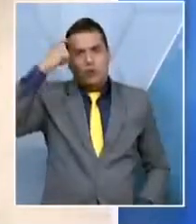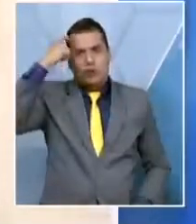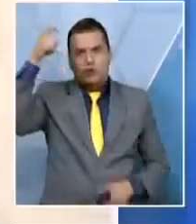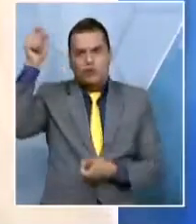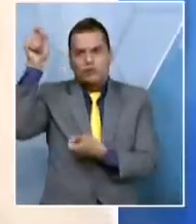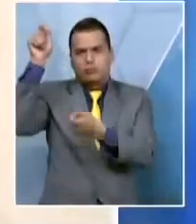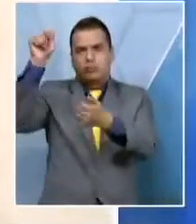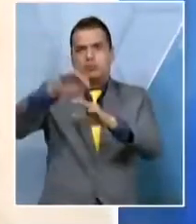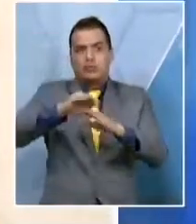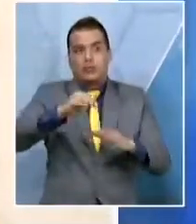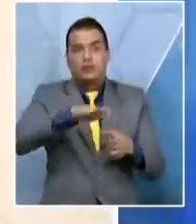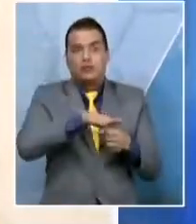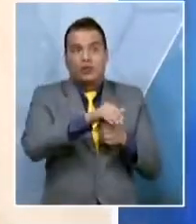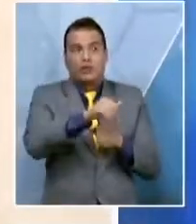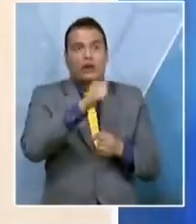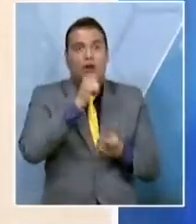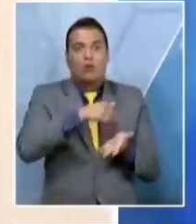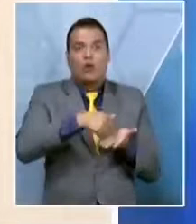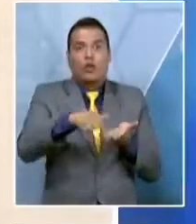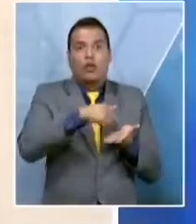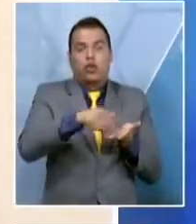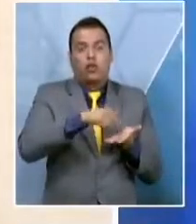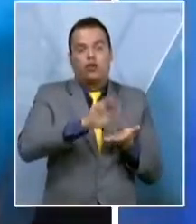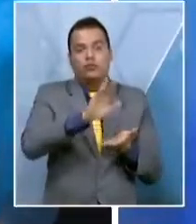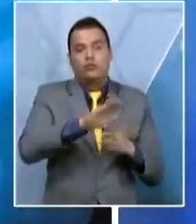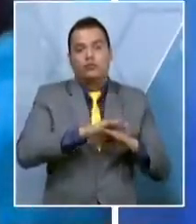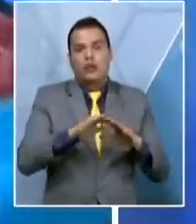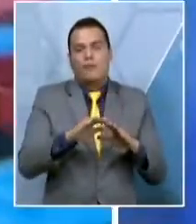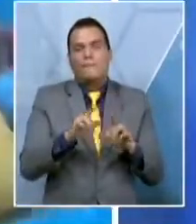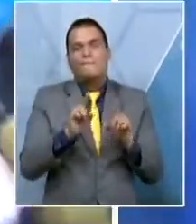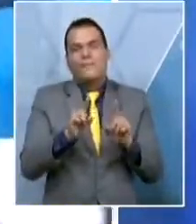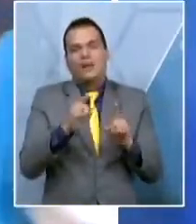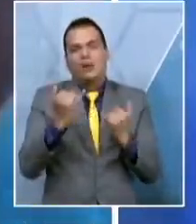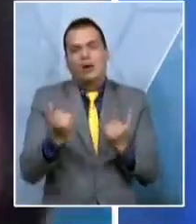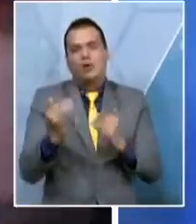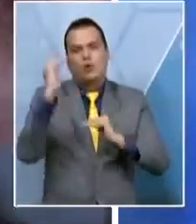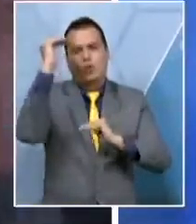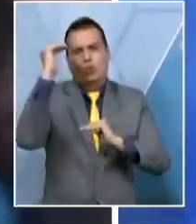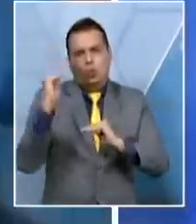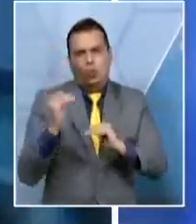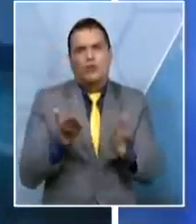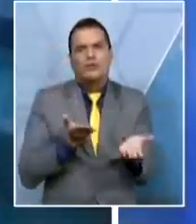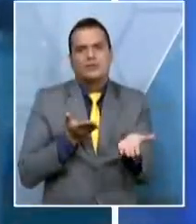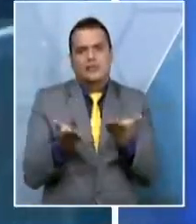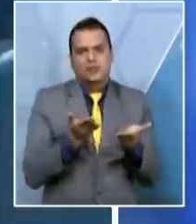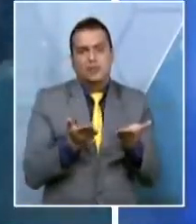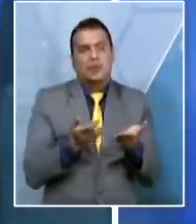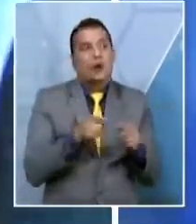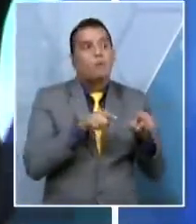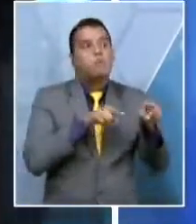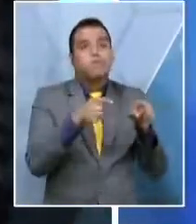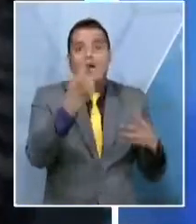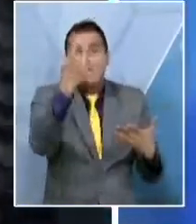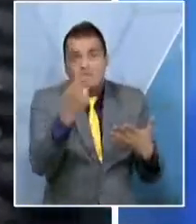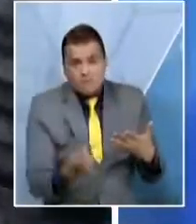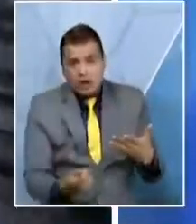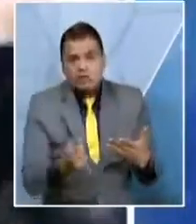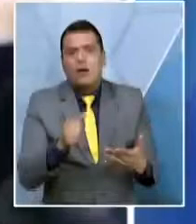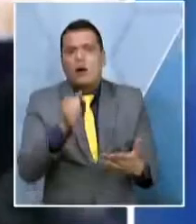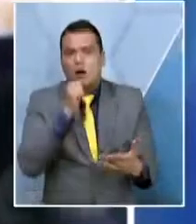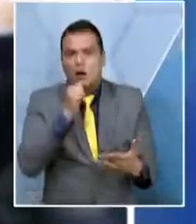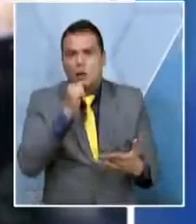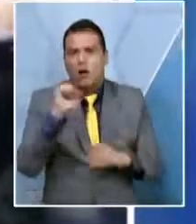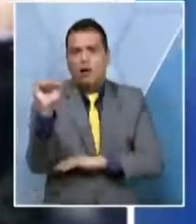un gran consumo de agua, por lo que inicialmente las presiones de servicio serán bajas y las zonas críticas serán atendidas con los 23 carrotanques que hay para la contingencia. Vamos a